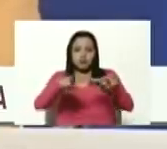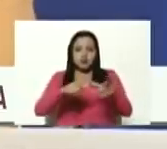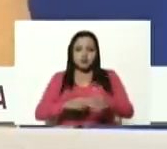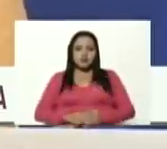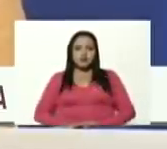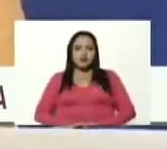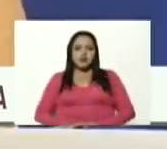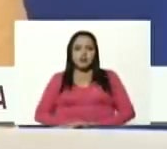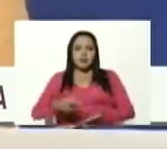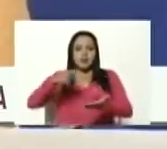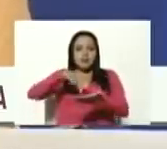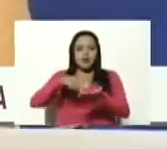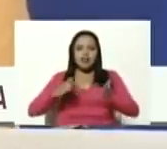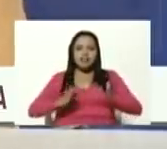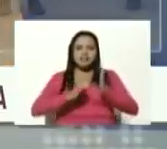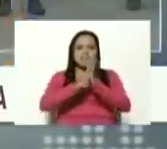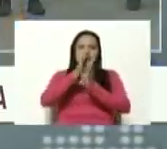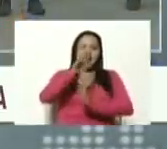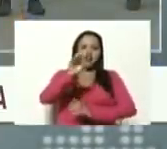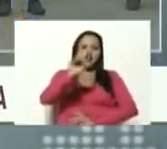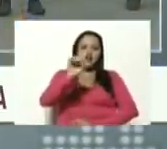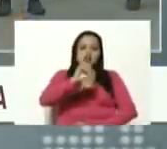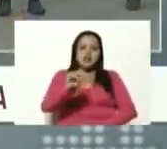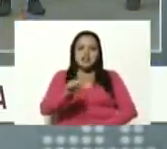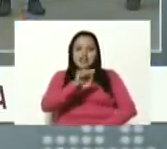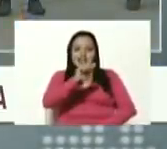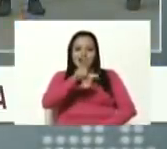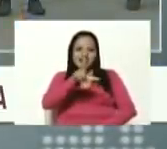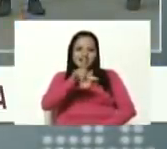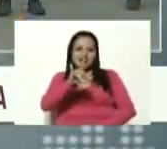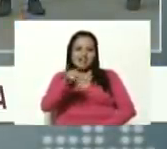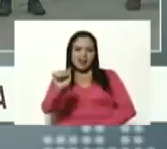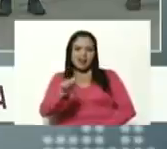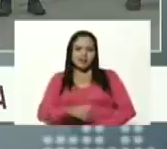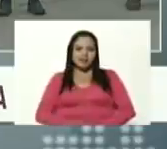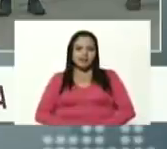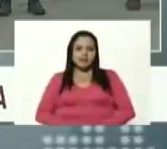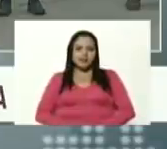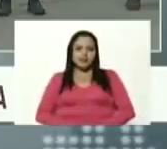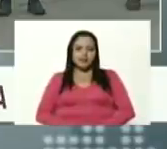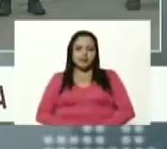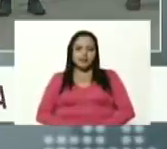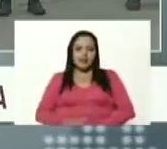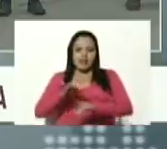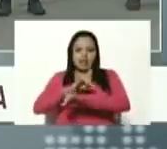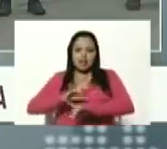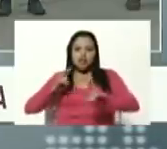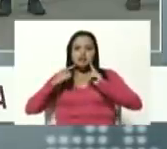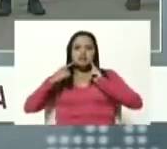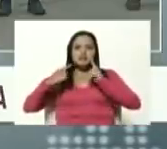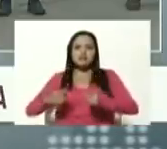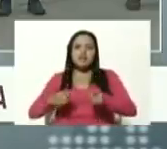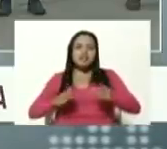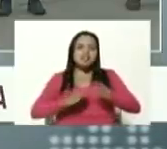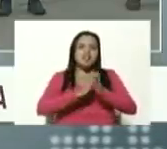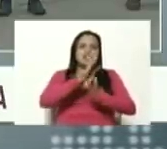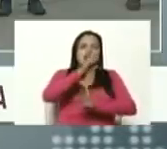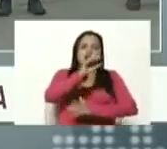En la parroquia Santa Rosalía, allá en el cementerio, mi querido cementerio, querida Santa